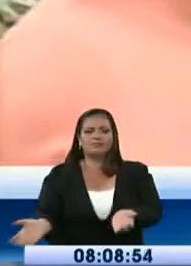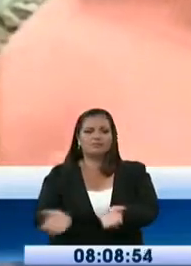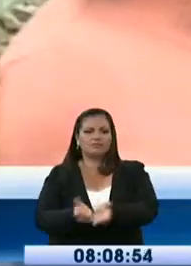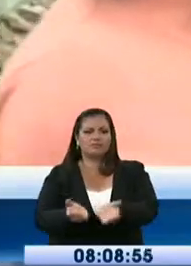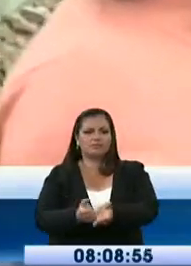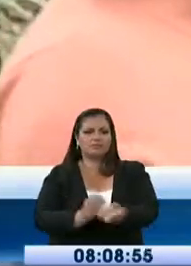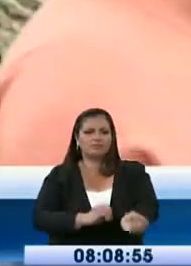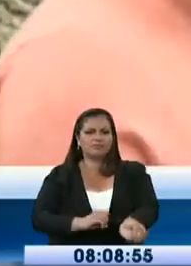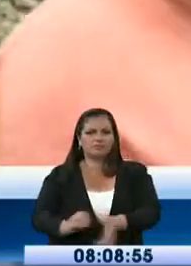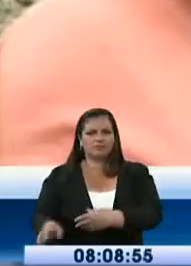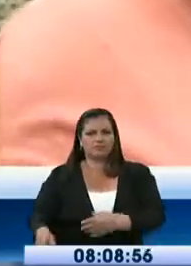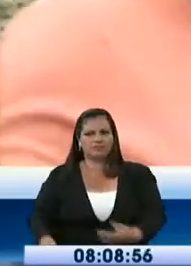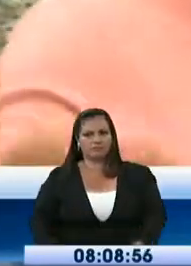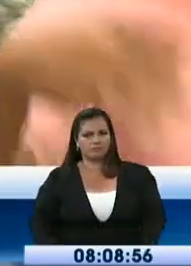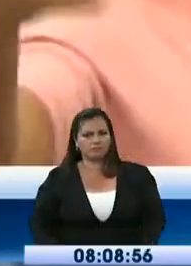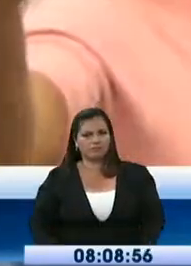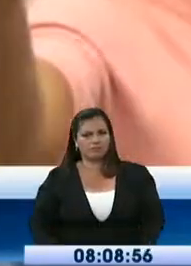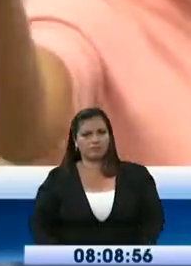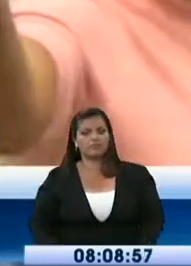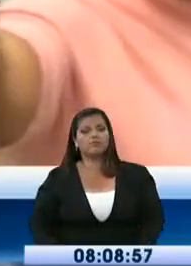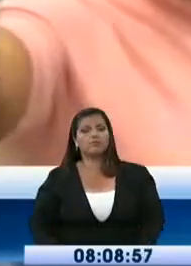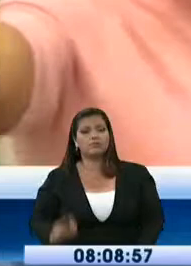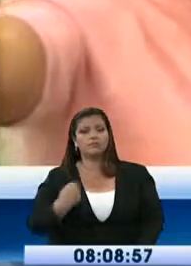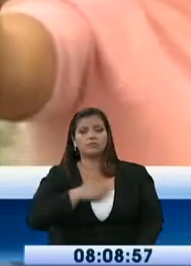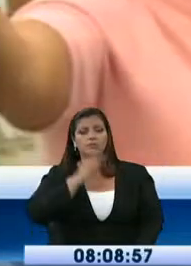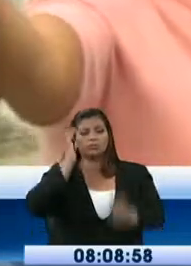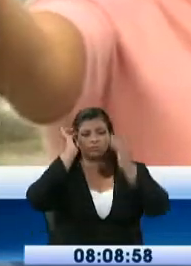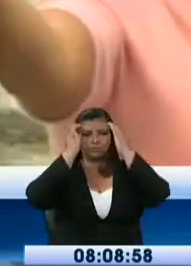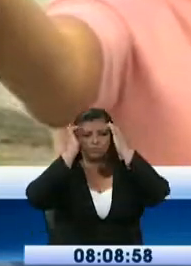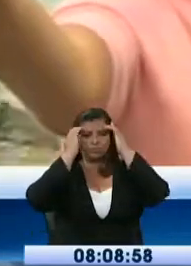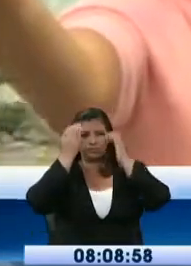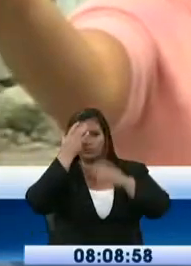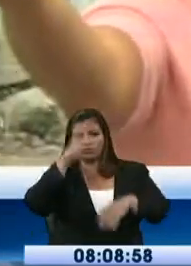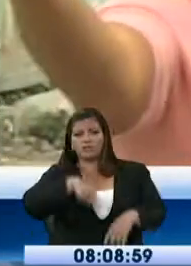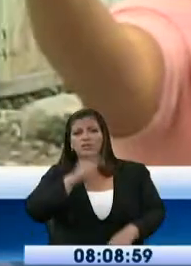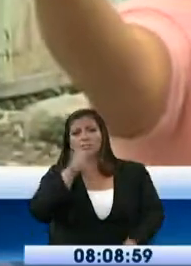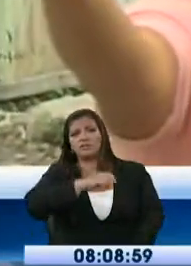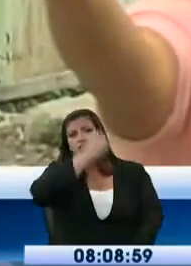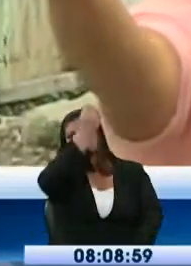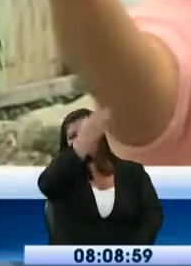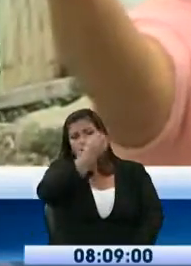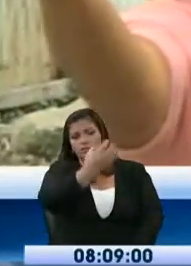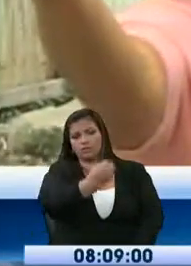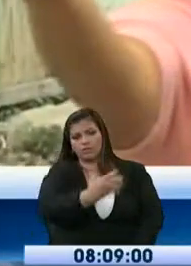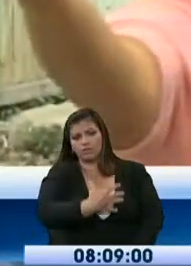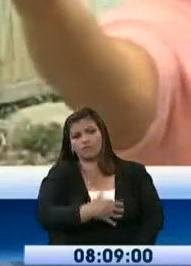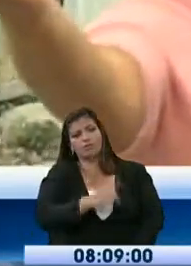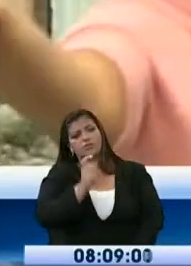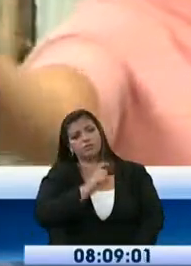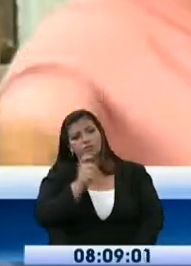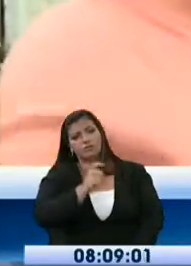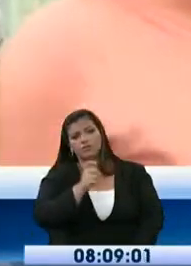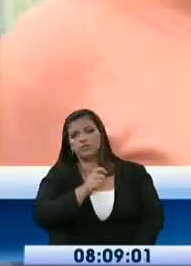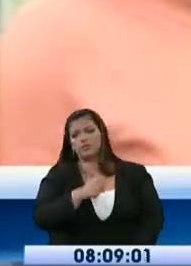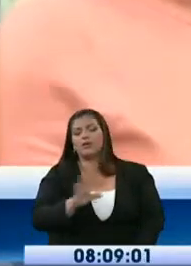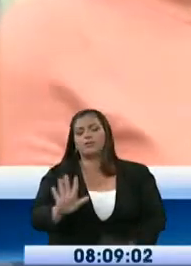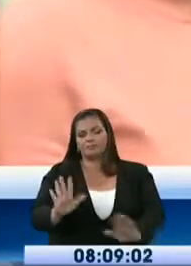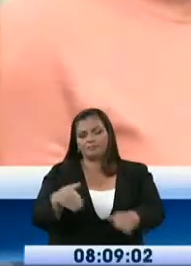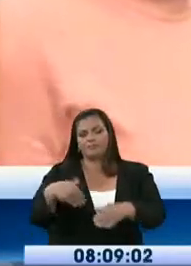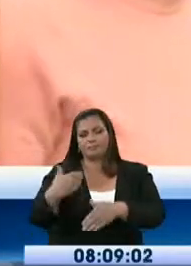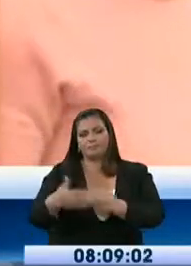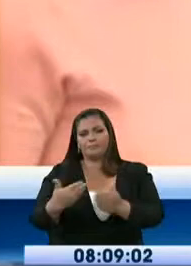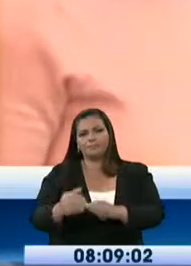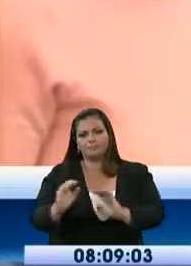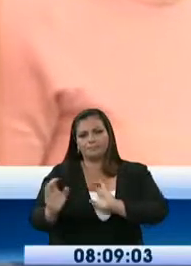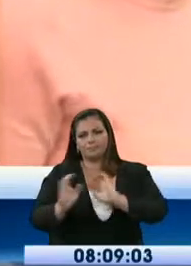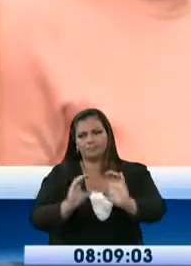otras preocupaciones aquí en nuestro sector, como es que queremos una instalación de un semáforo. Vamos a conversar de eso, sí. Más adelante vamos a conversar de eso porque